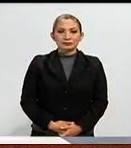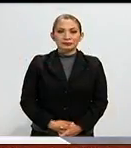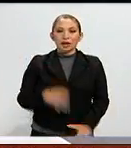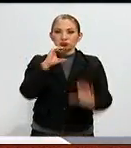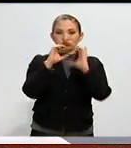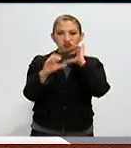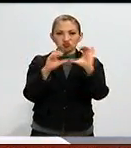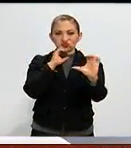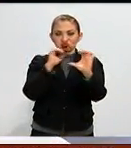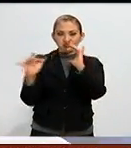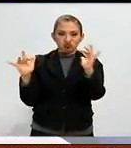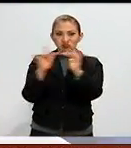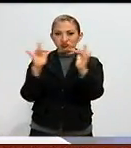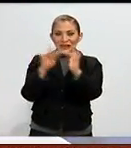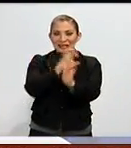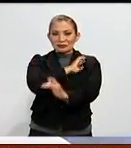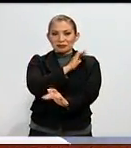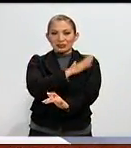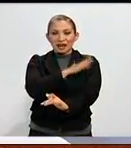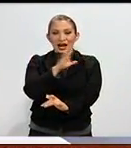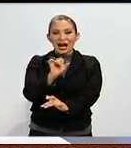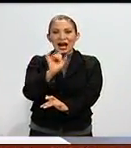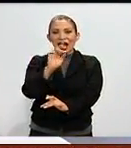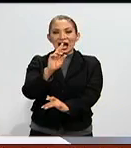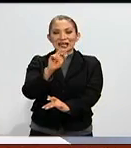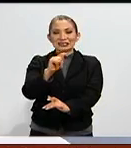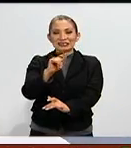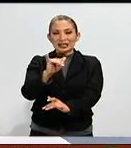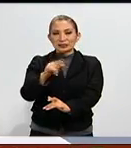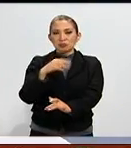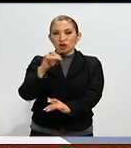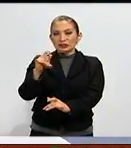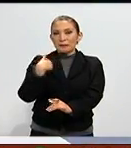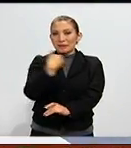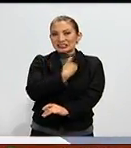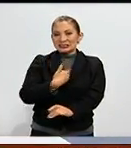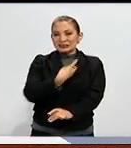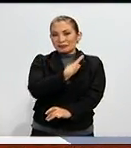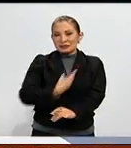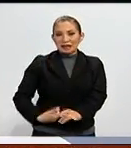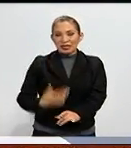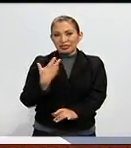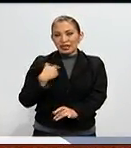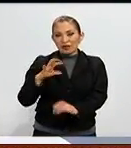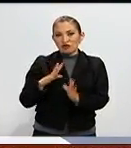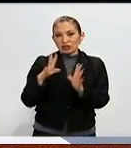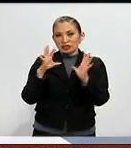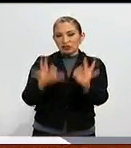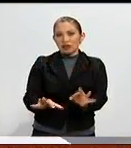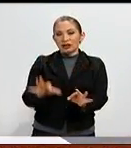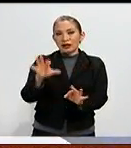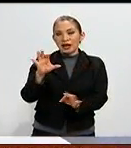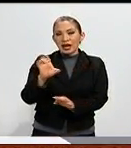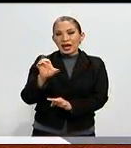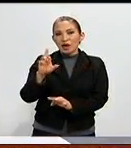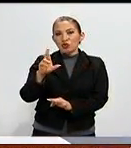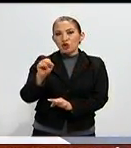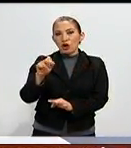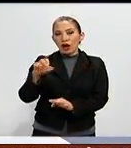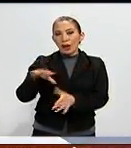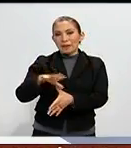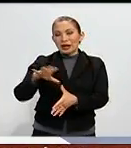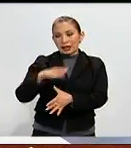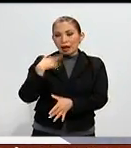Nos comunicamos hasta España con Carsten Moser, él es vicepresidente de la Fundación Euroamérica, porque nos va a hablar